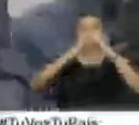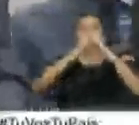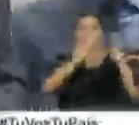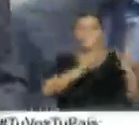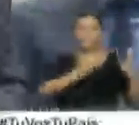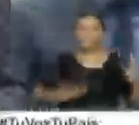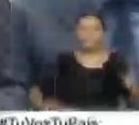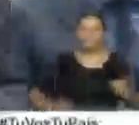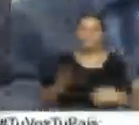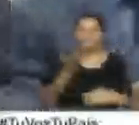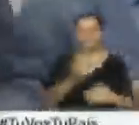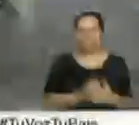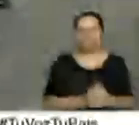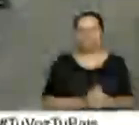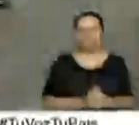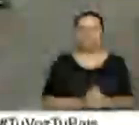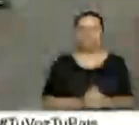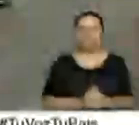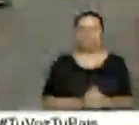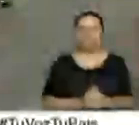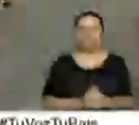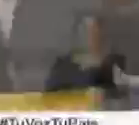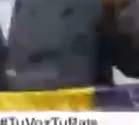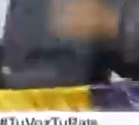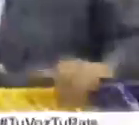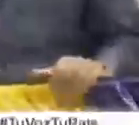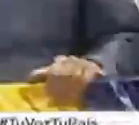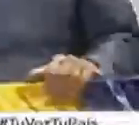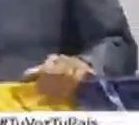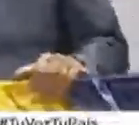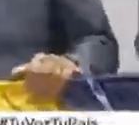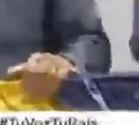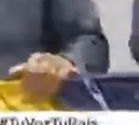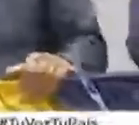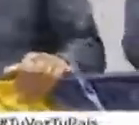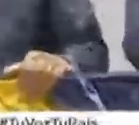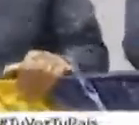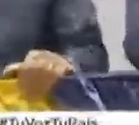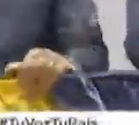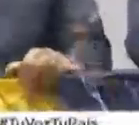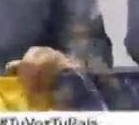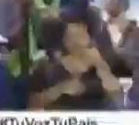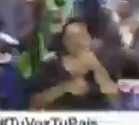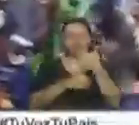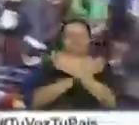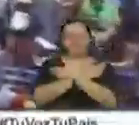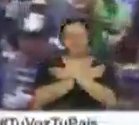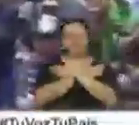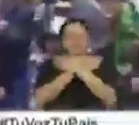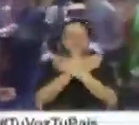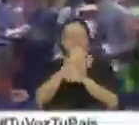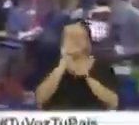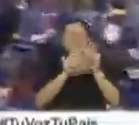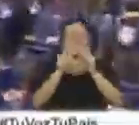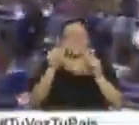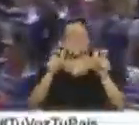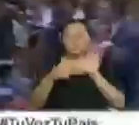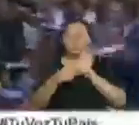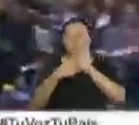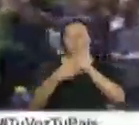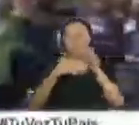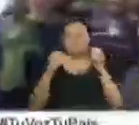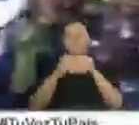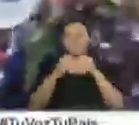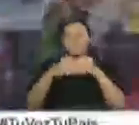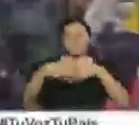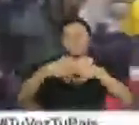Casa Presidencial, el jefe de Estado, junto al segundo mandatario y otras autoridades, saludaron a la ciudadanía y presenciaron el